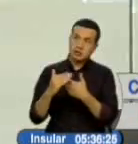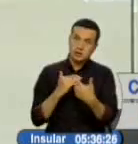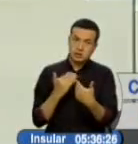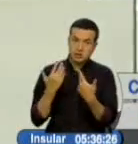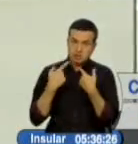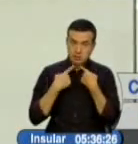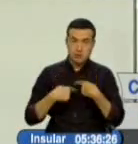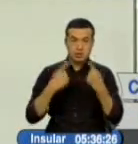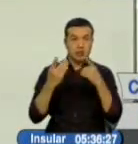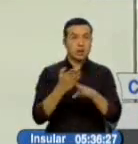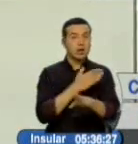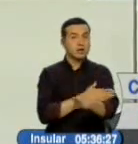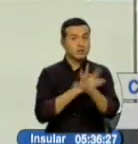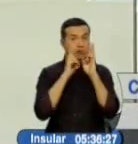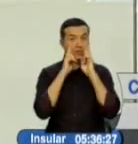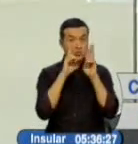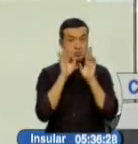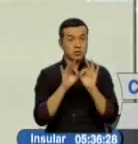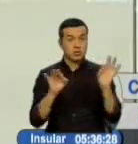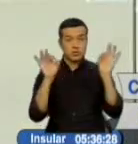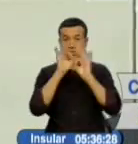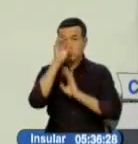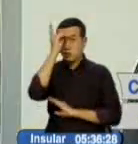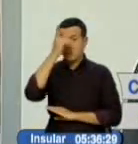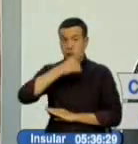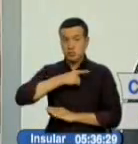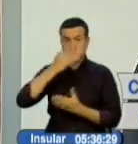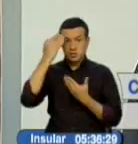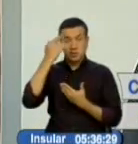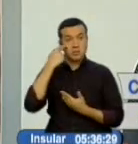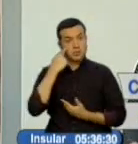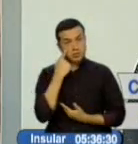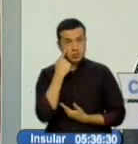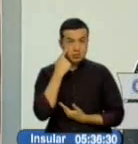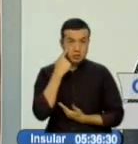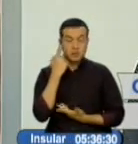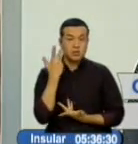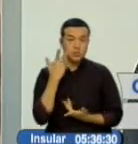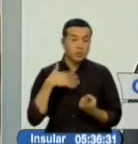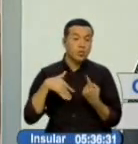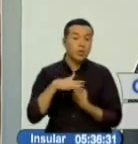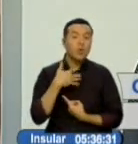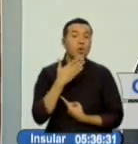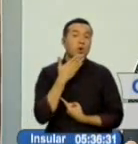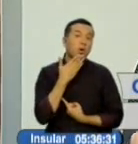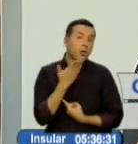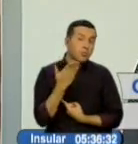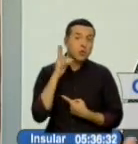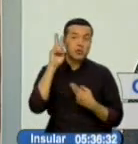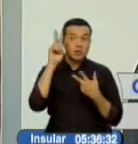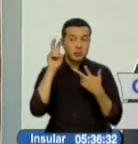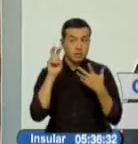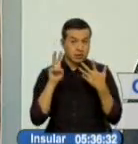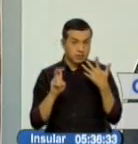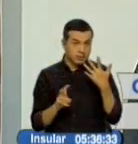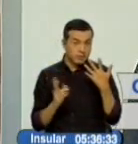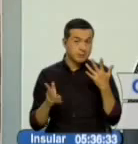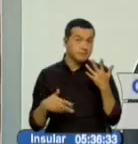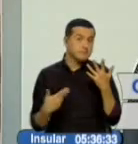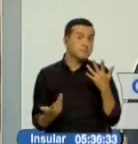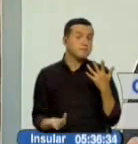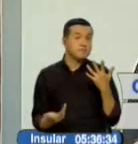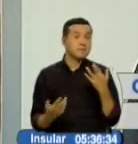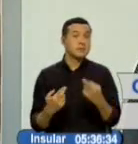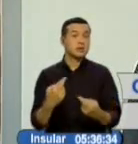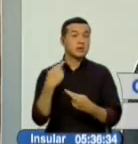respuesta, no sin antes reconocer la importancia de esta decisión política. Habría que ver cuáles son las condiciones, cuáles son los ámbitos de acción y cuál